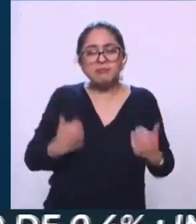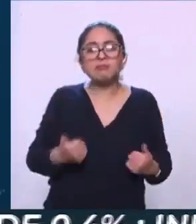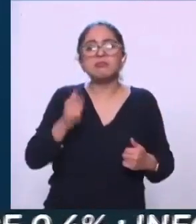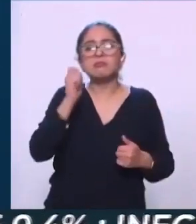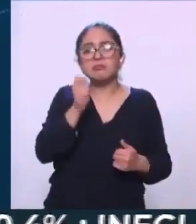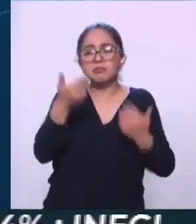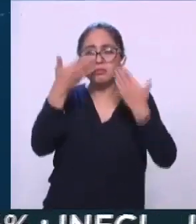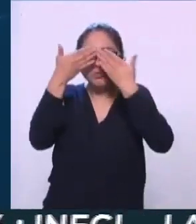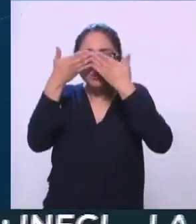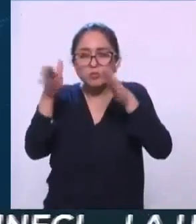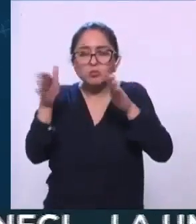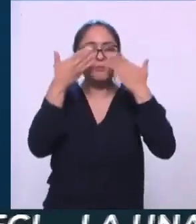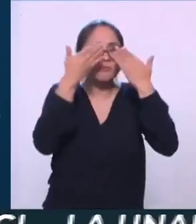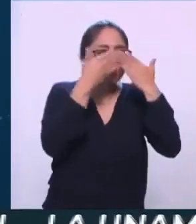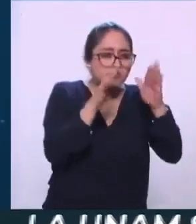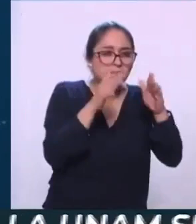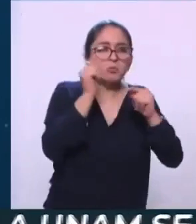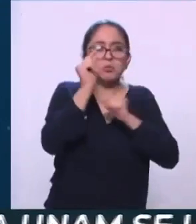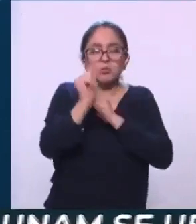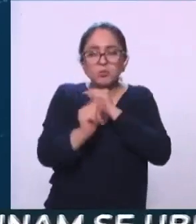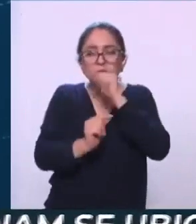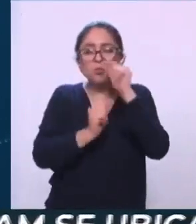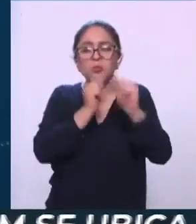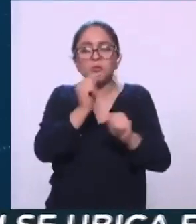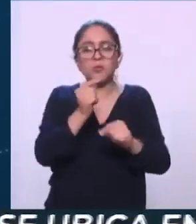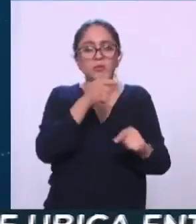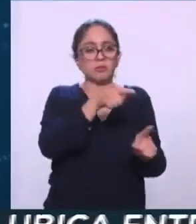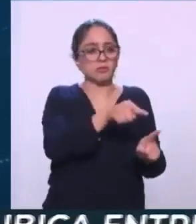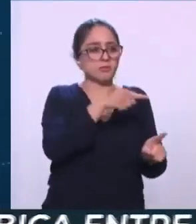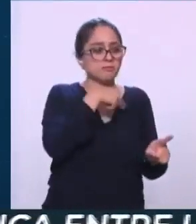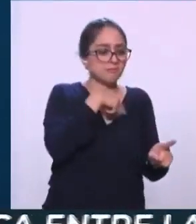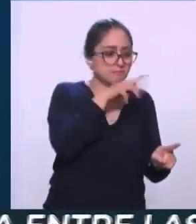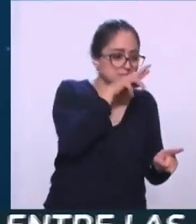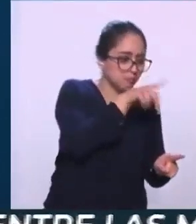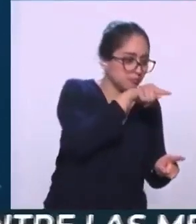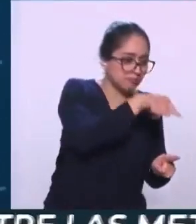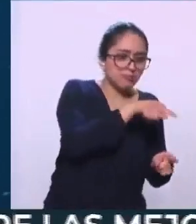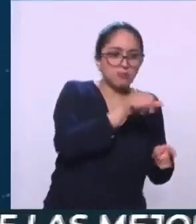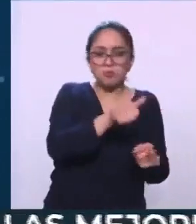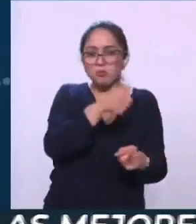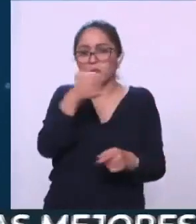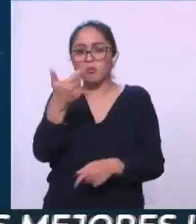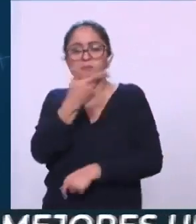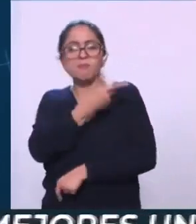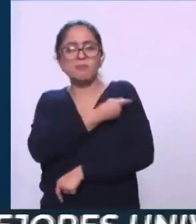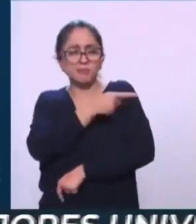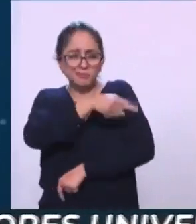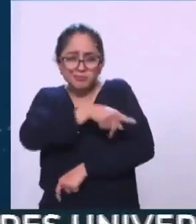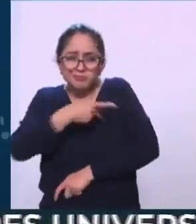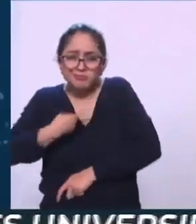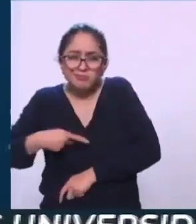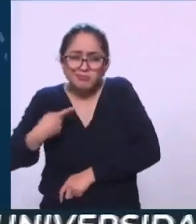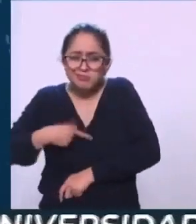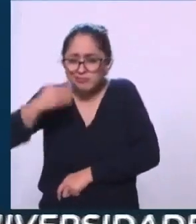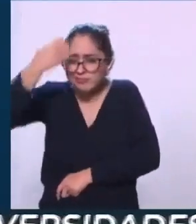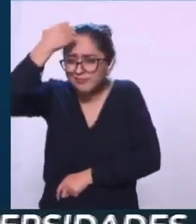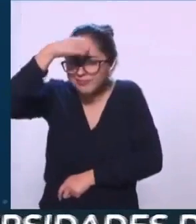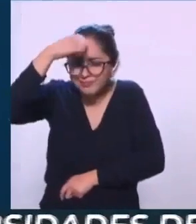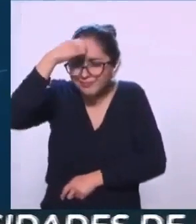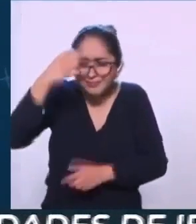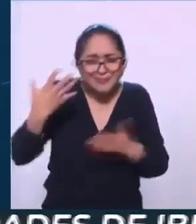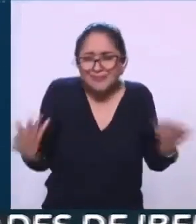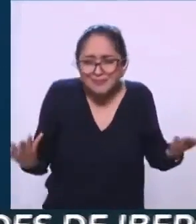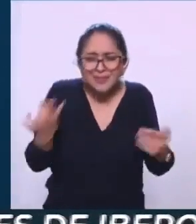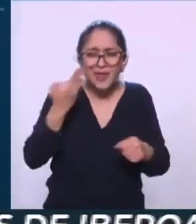conocimientos, etcétera, para decir mejor esta o la otra vacuna. Y cuántos, la verdad, o sea, en realidad nos